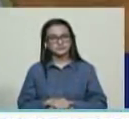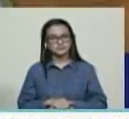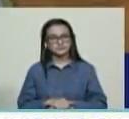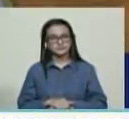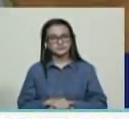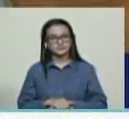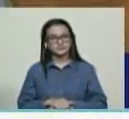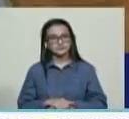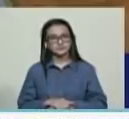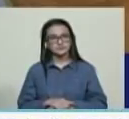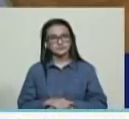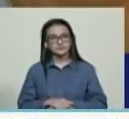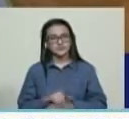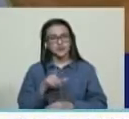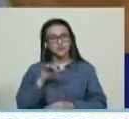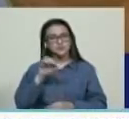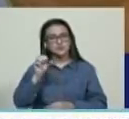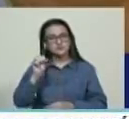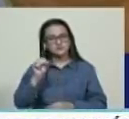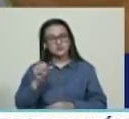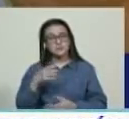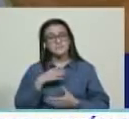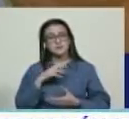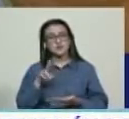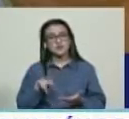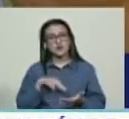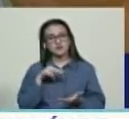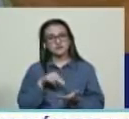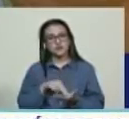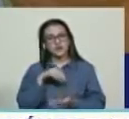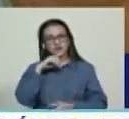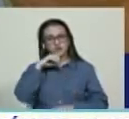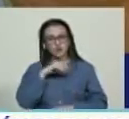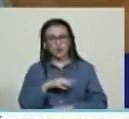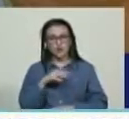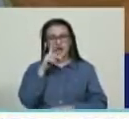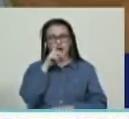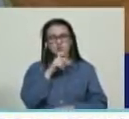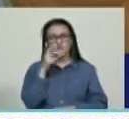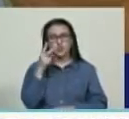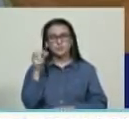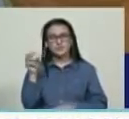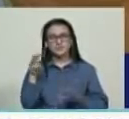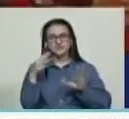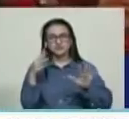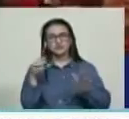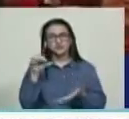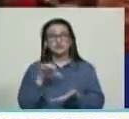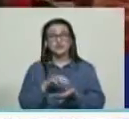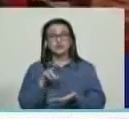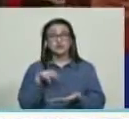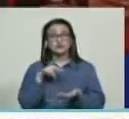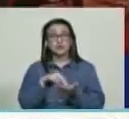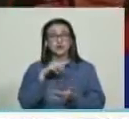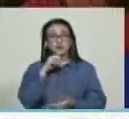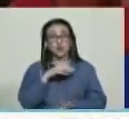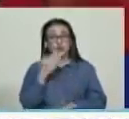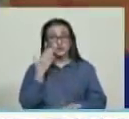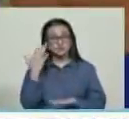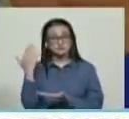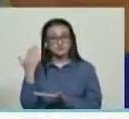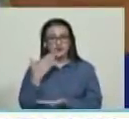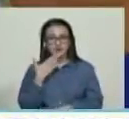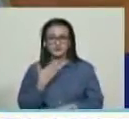Querido profesor, doctor Luis Peñalver, Premio Nacional de Historia 2018 del Centro Nacional de Historia.